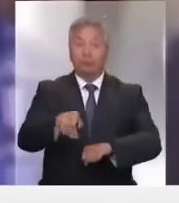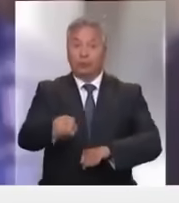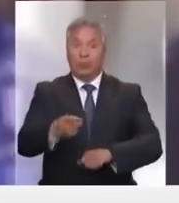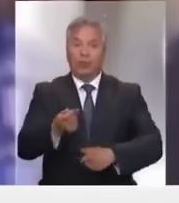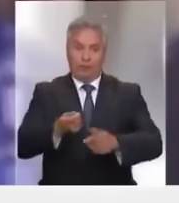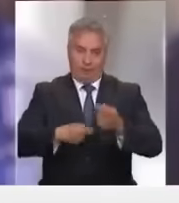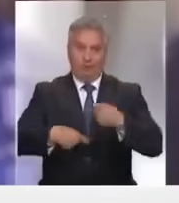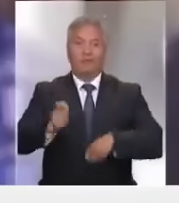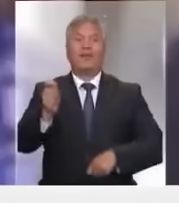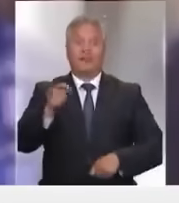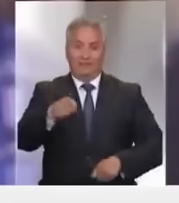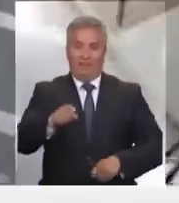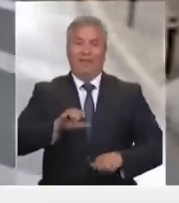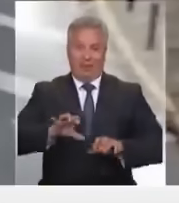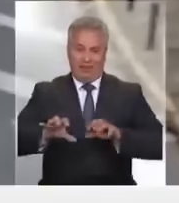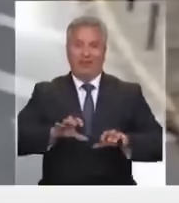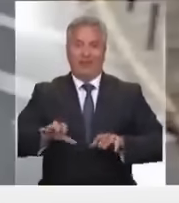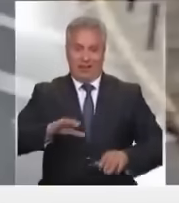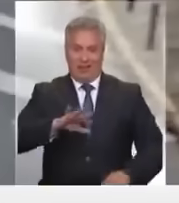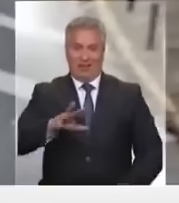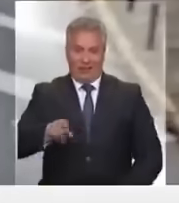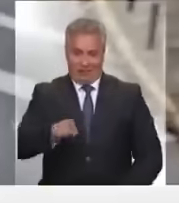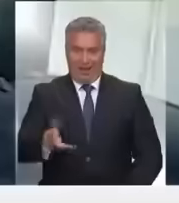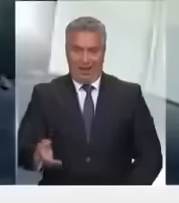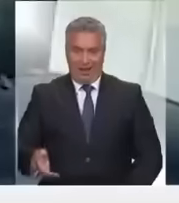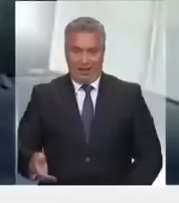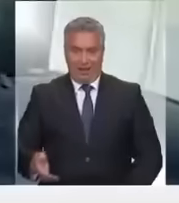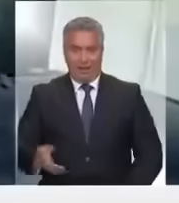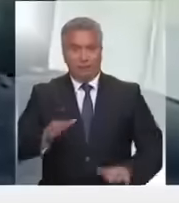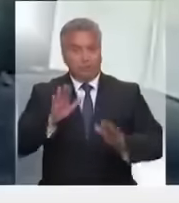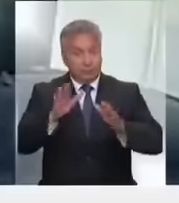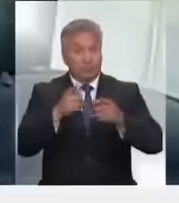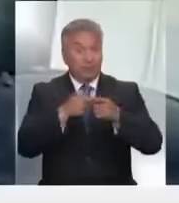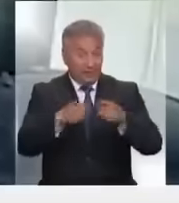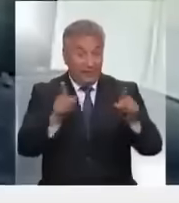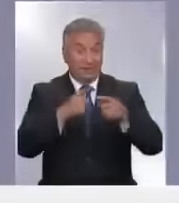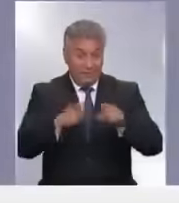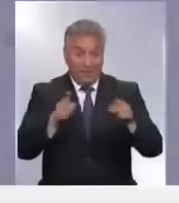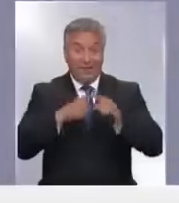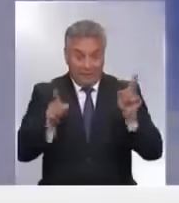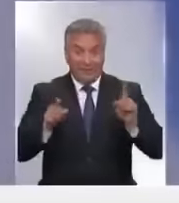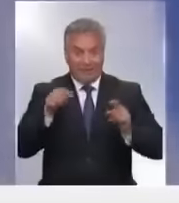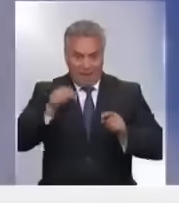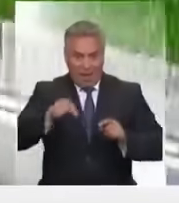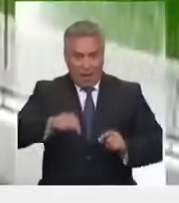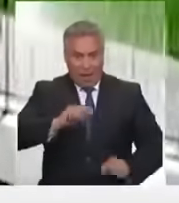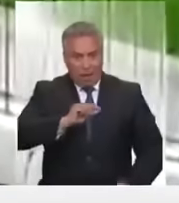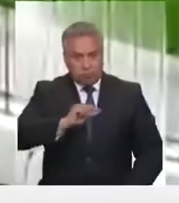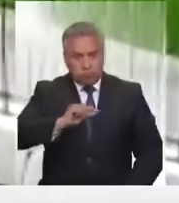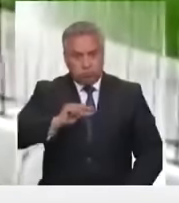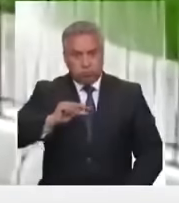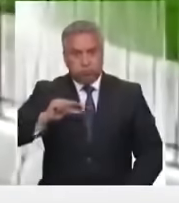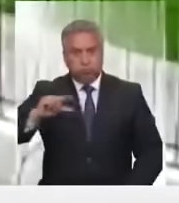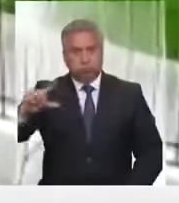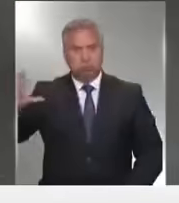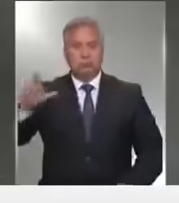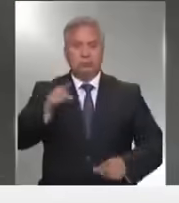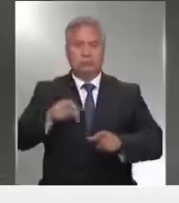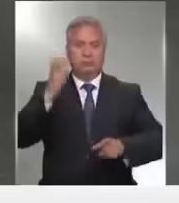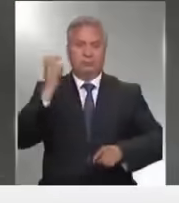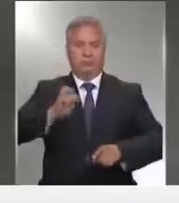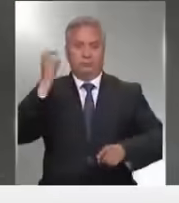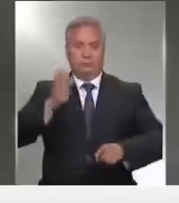¿Por receptación? Por receptación. Son las distintas caras de un delito que va en aumento. Mafias que ven en el